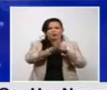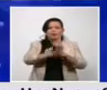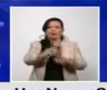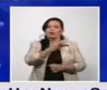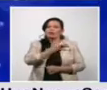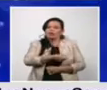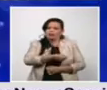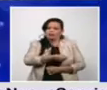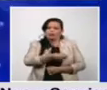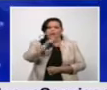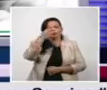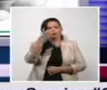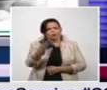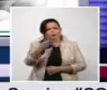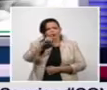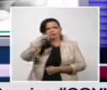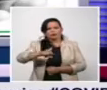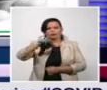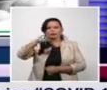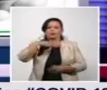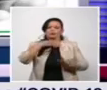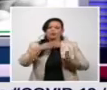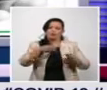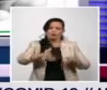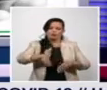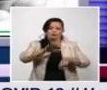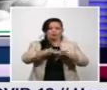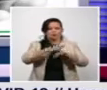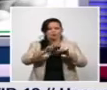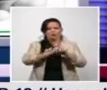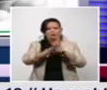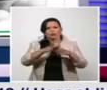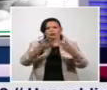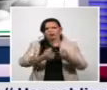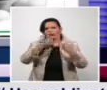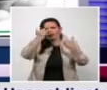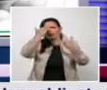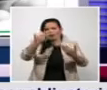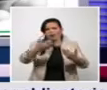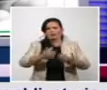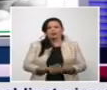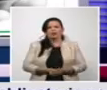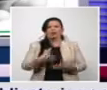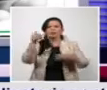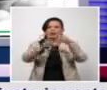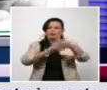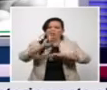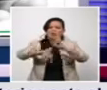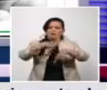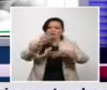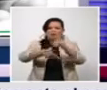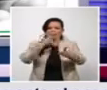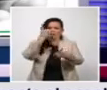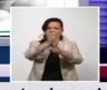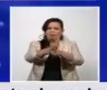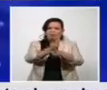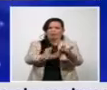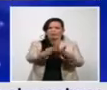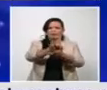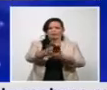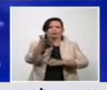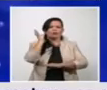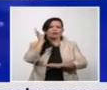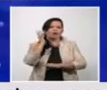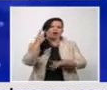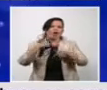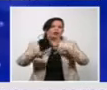3 fallecidos como consecuencia de la enfermedad. Le agradecemos, por supuesto, doctor, y mañana lo esperamos para seguir conociendo otros datos sobre